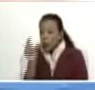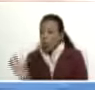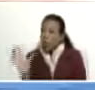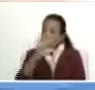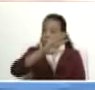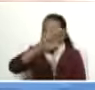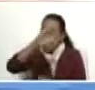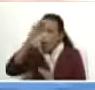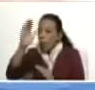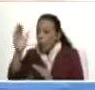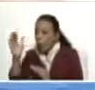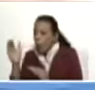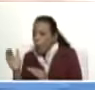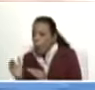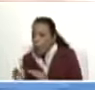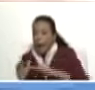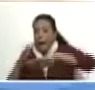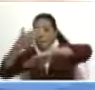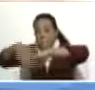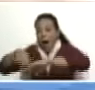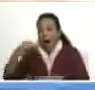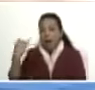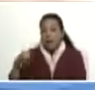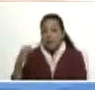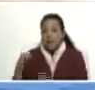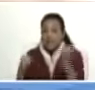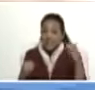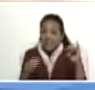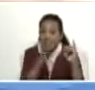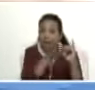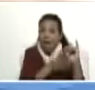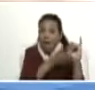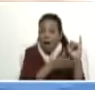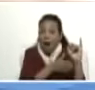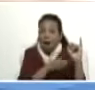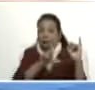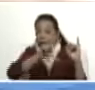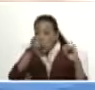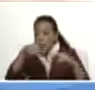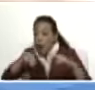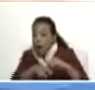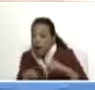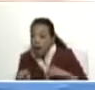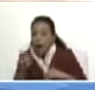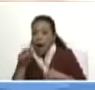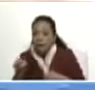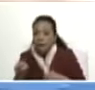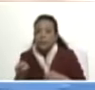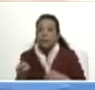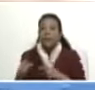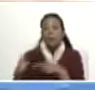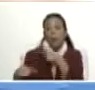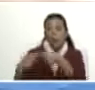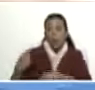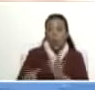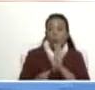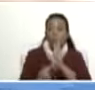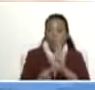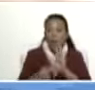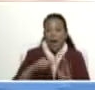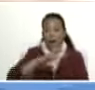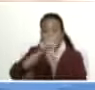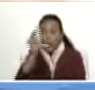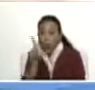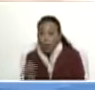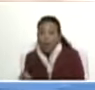toda la zona que se encuentra en la margen izquierda del precitado río. En consecuencia, el territorio de